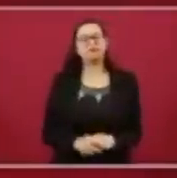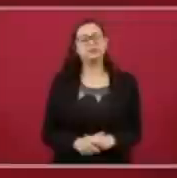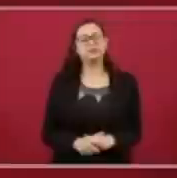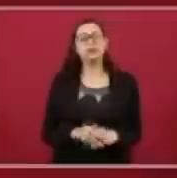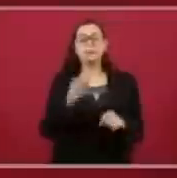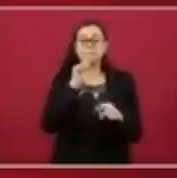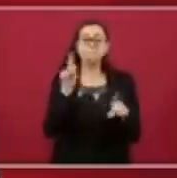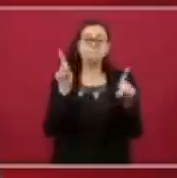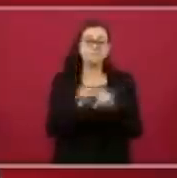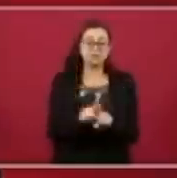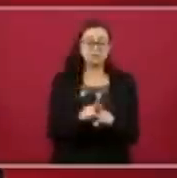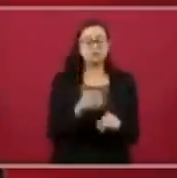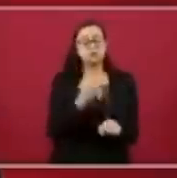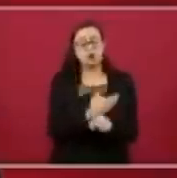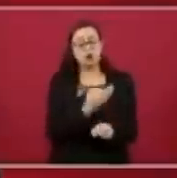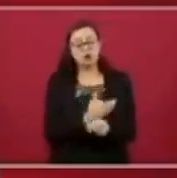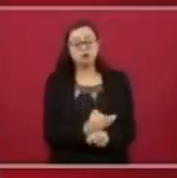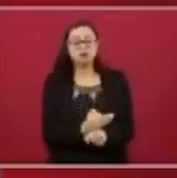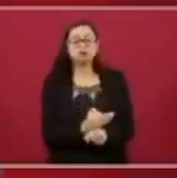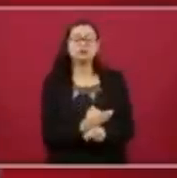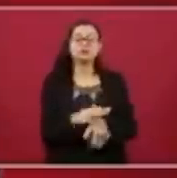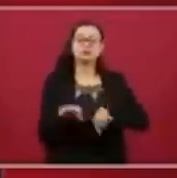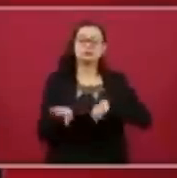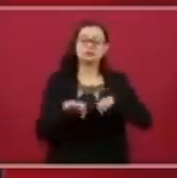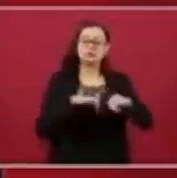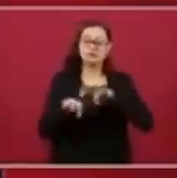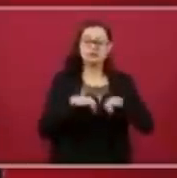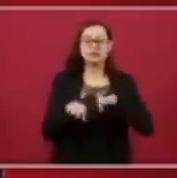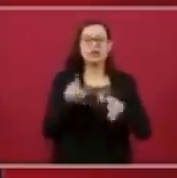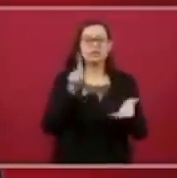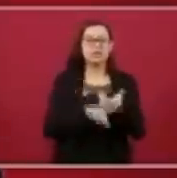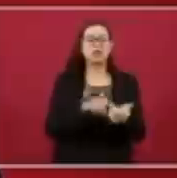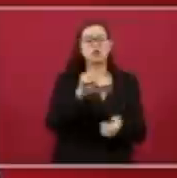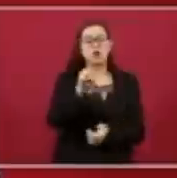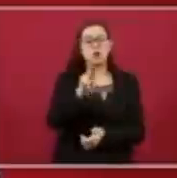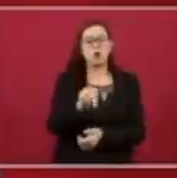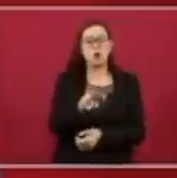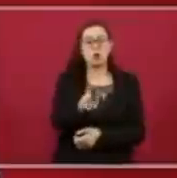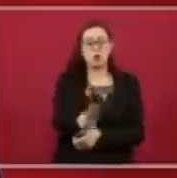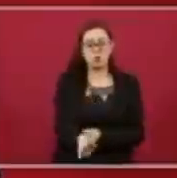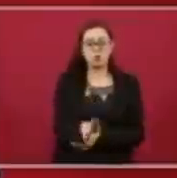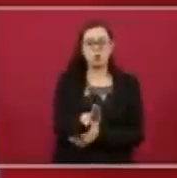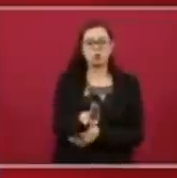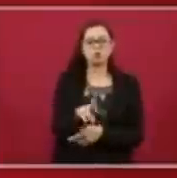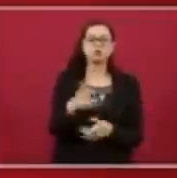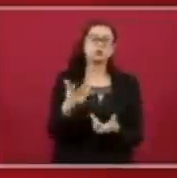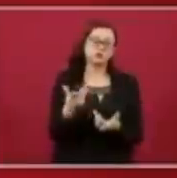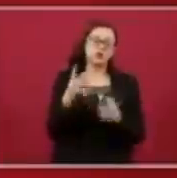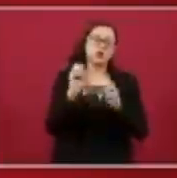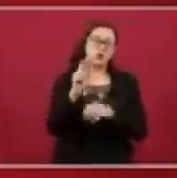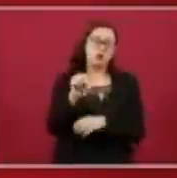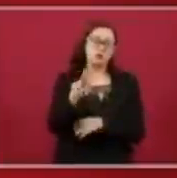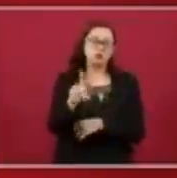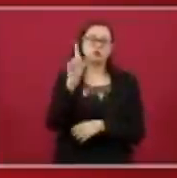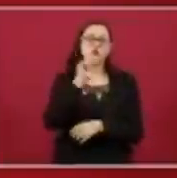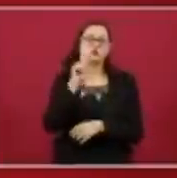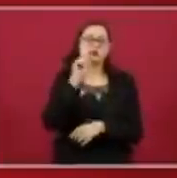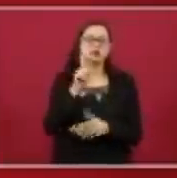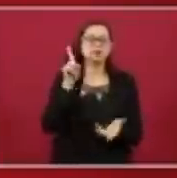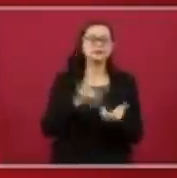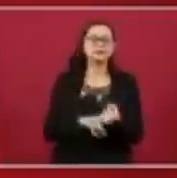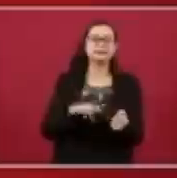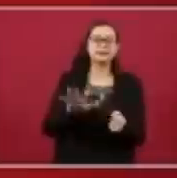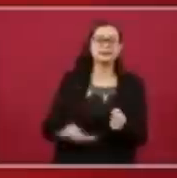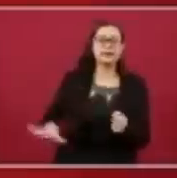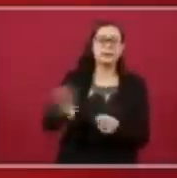precisamente también desempeñándose en la Organización de Naciones Unidas, en ONU Mujeres, en Brasil,